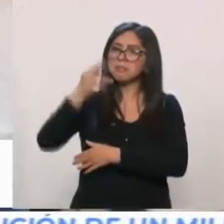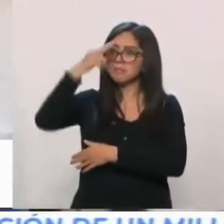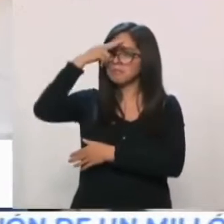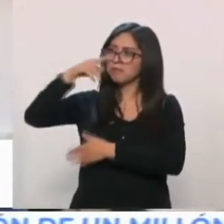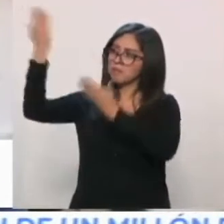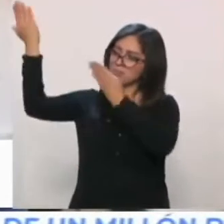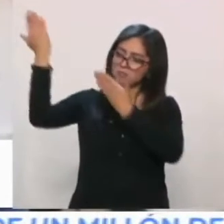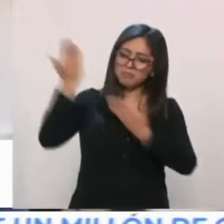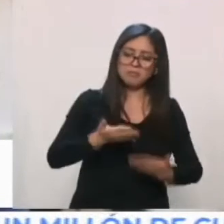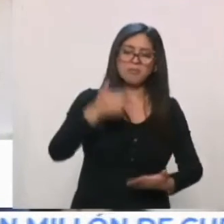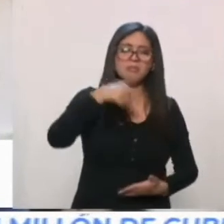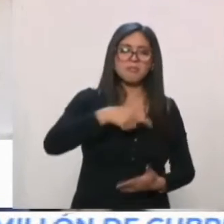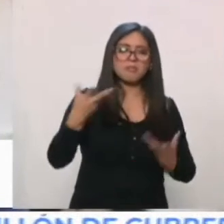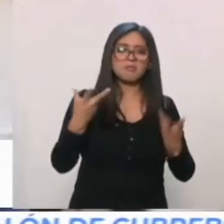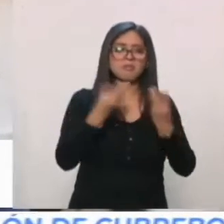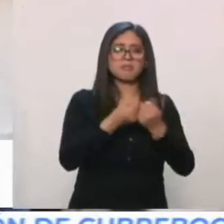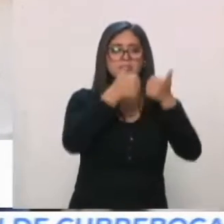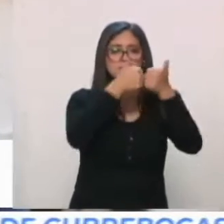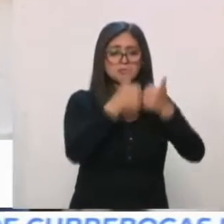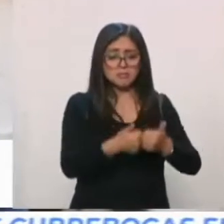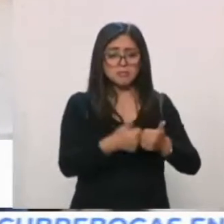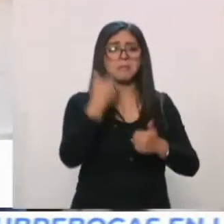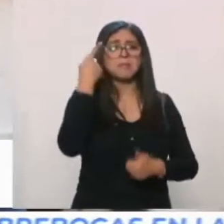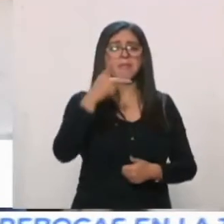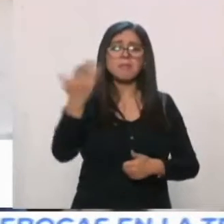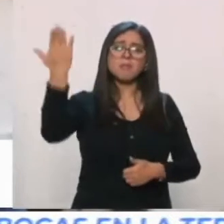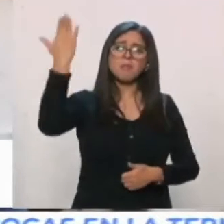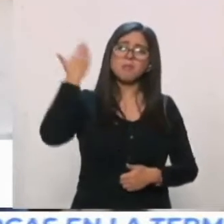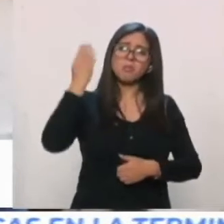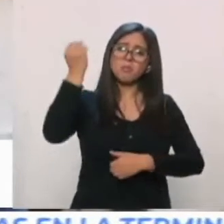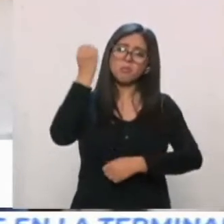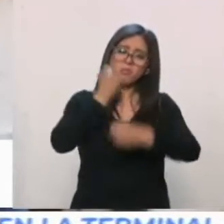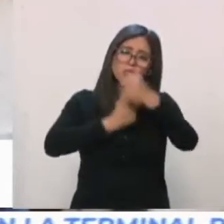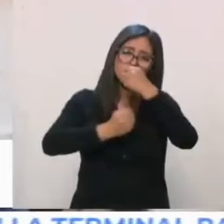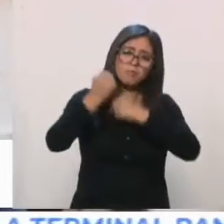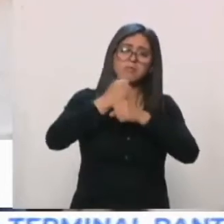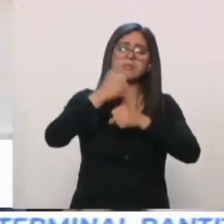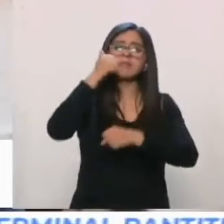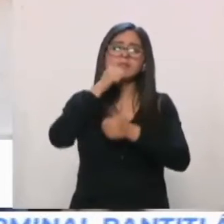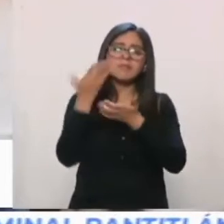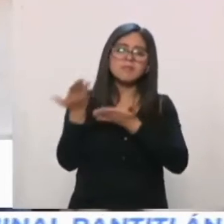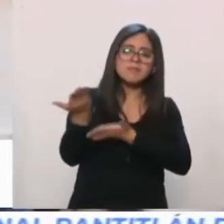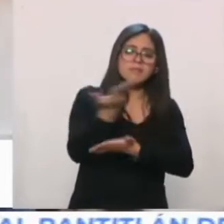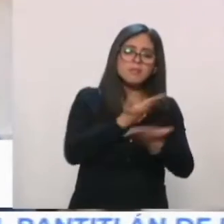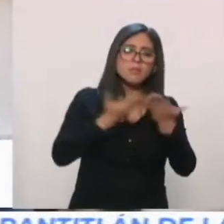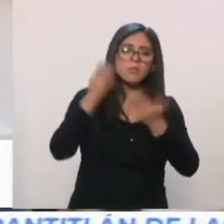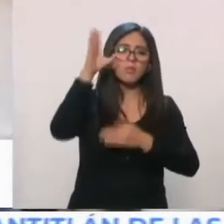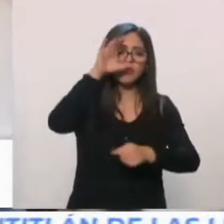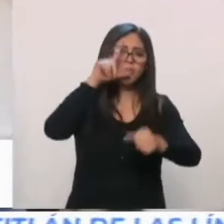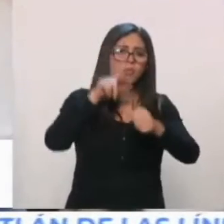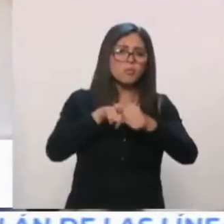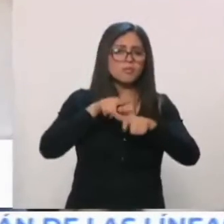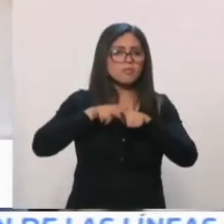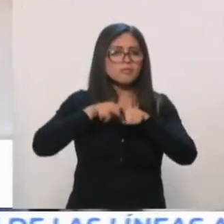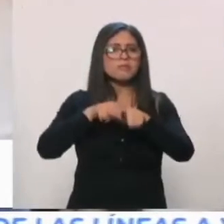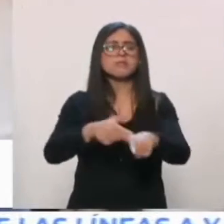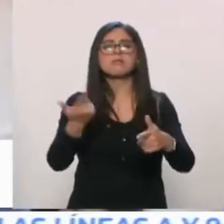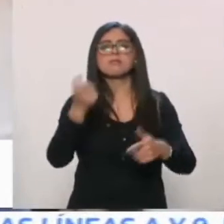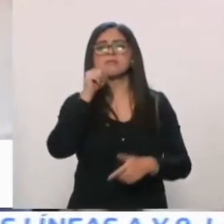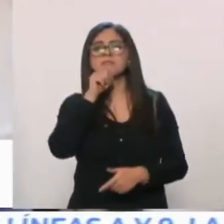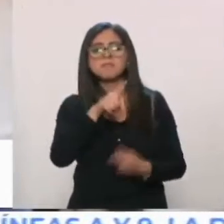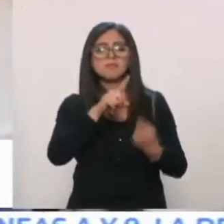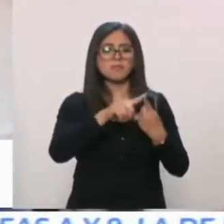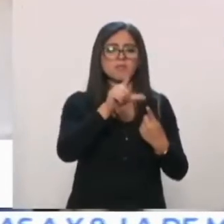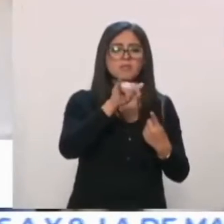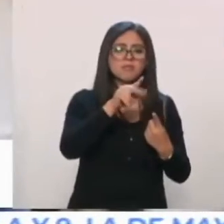pero en realidad desde hace muchos años que hay un intercambio cultural muy fructífero en todos los campos, en la